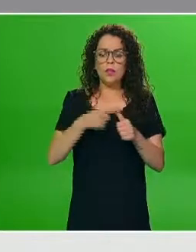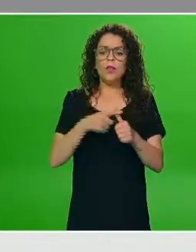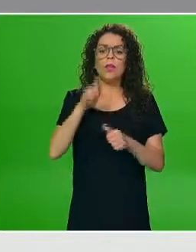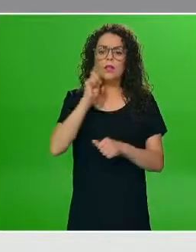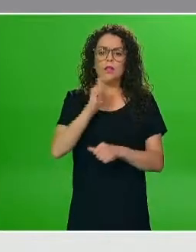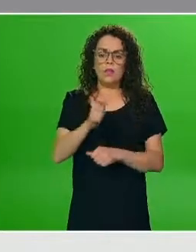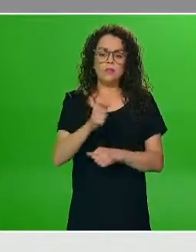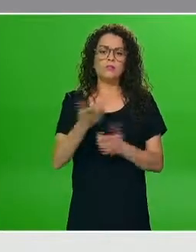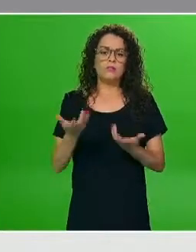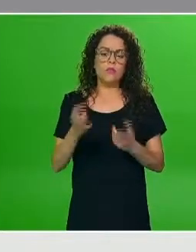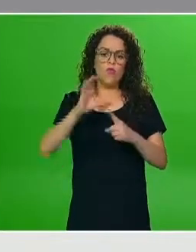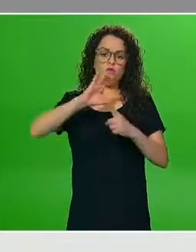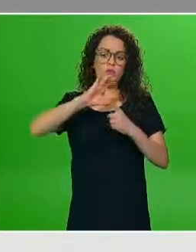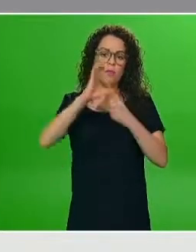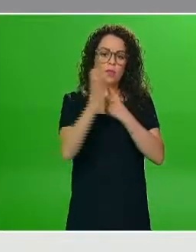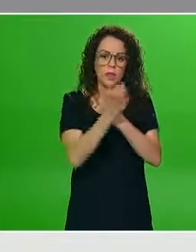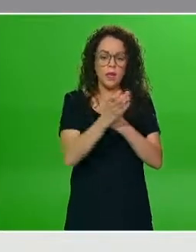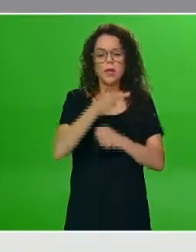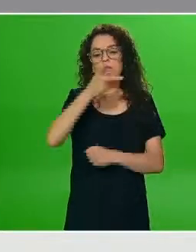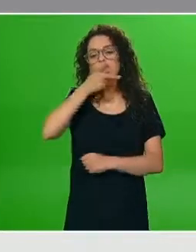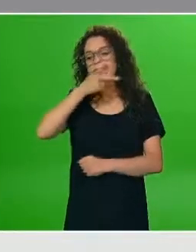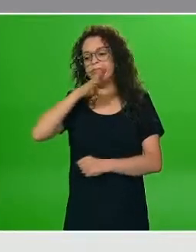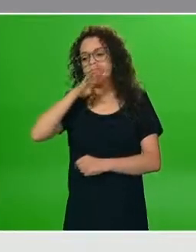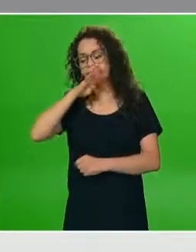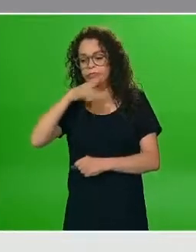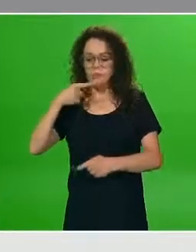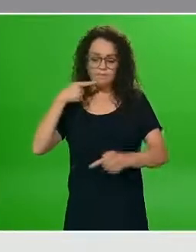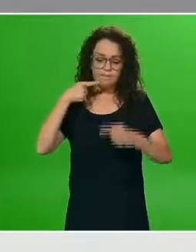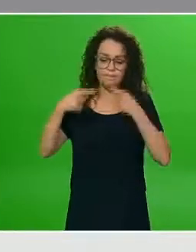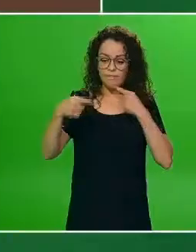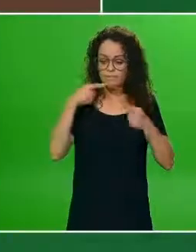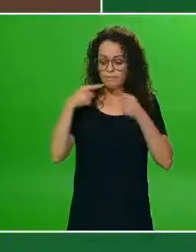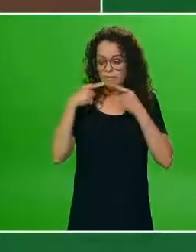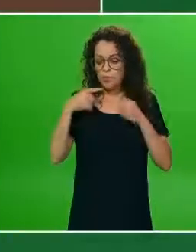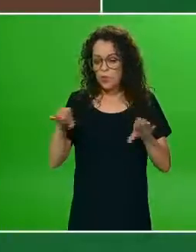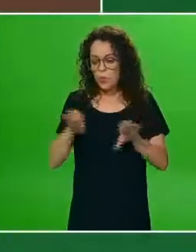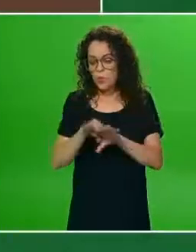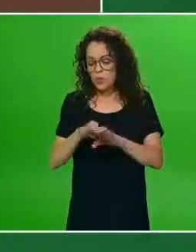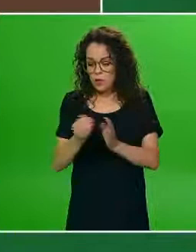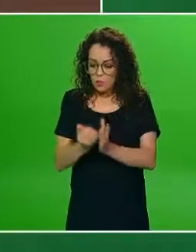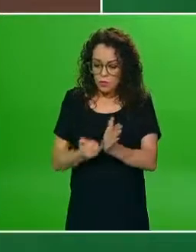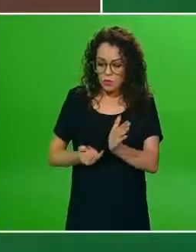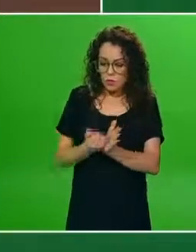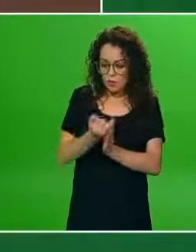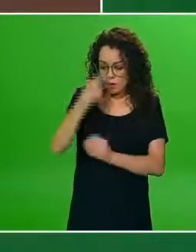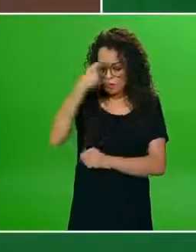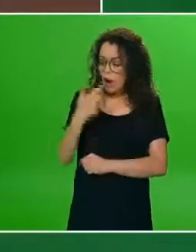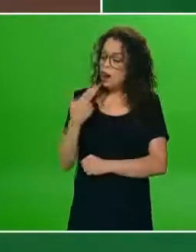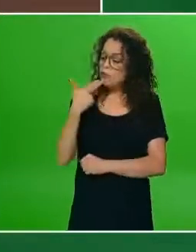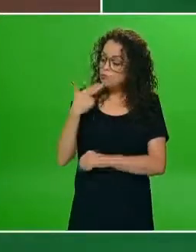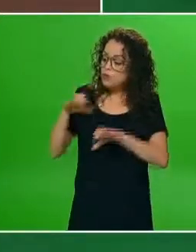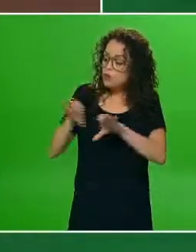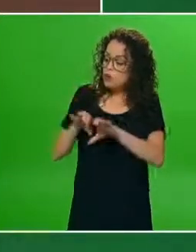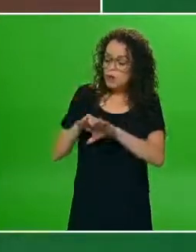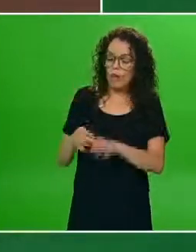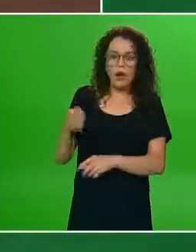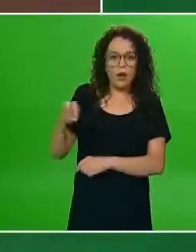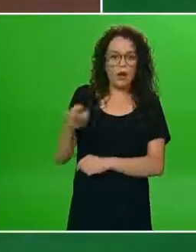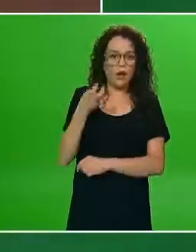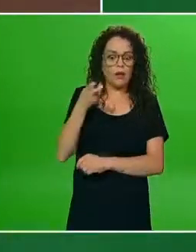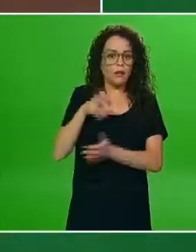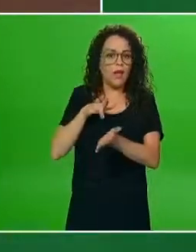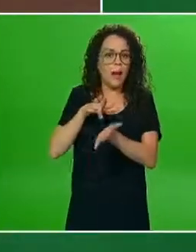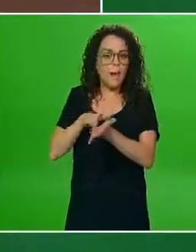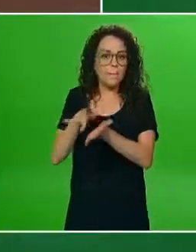madres que toman decisiones sobre lo que se tiene que invertir este apoyo. Y claramente muchos de